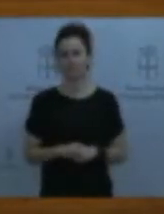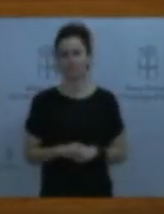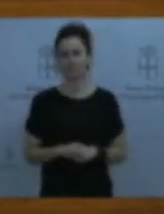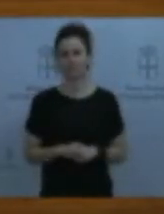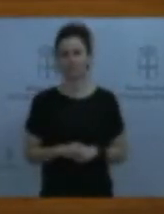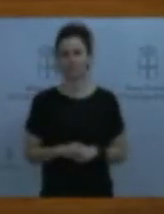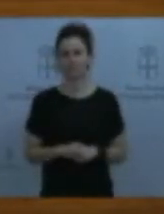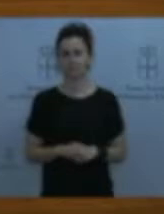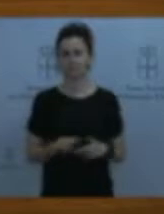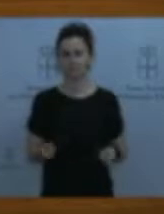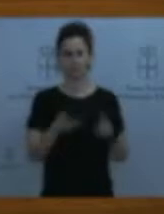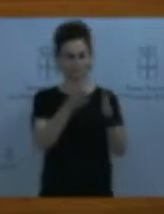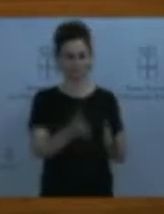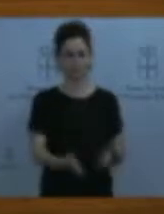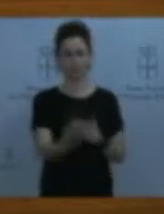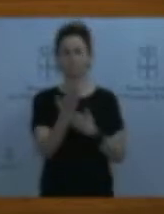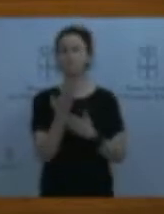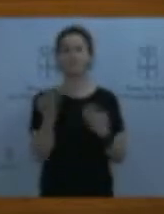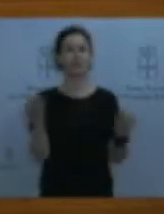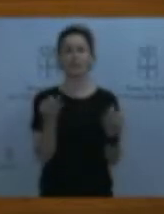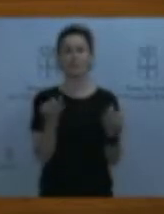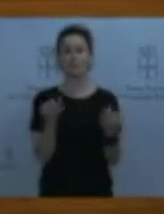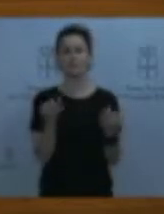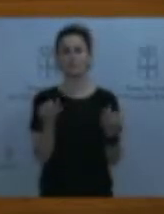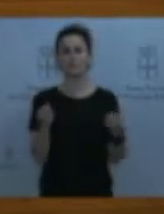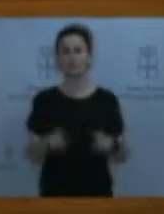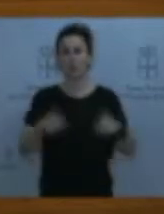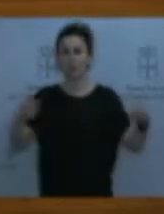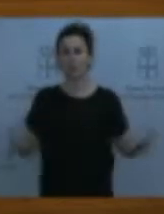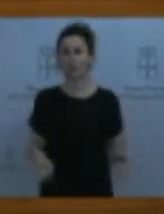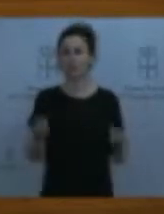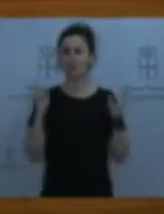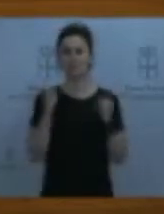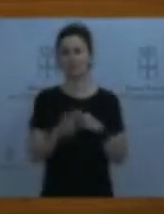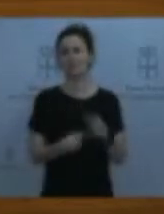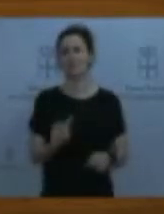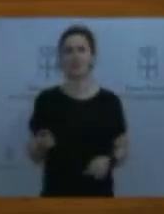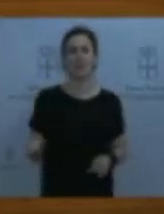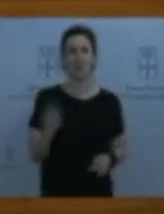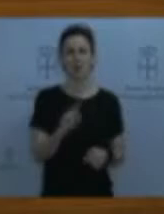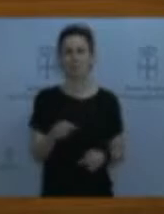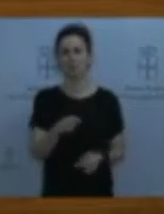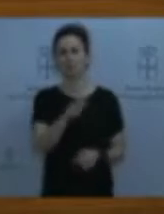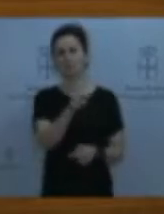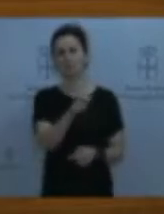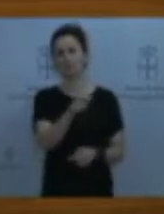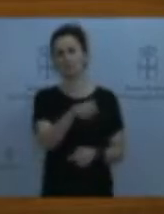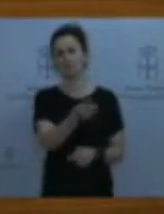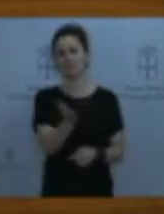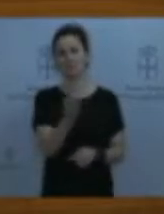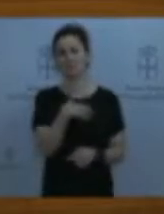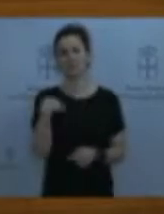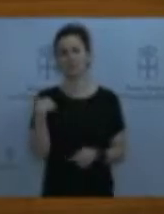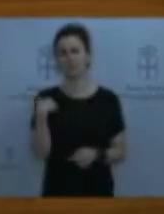Porque lo que ustedes proponen no es que aumente la libertad de las familias, no se equivoquen. Lo que ustedes proponen es aumentar la capacidad